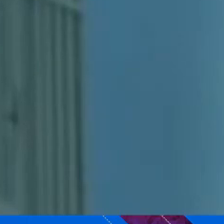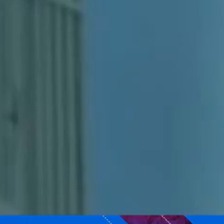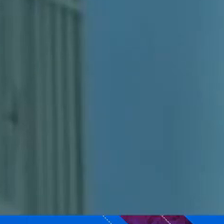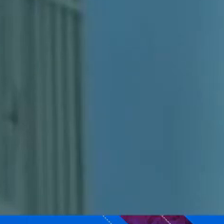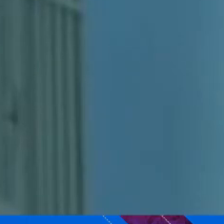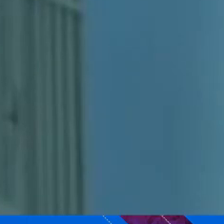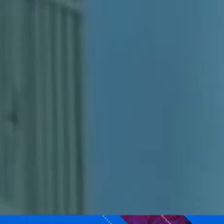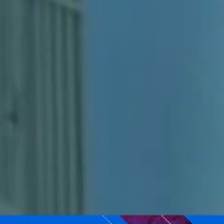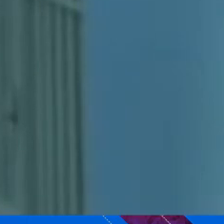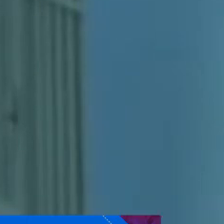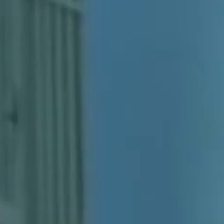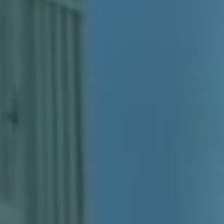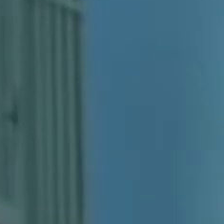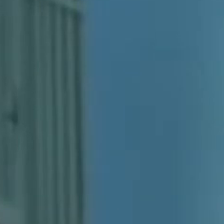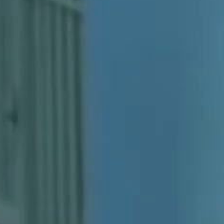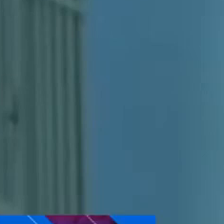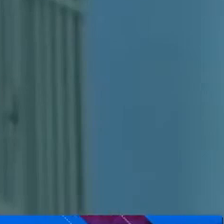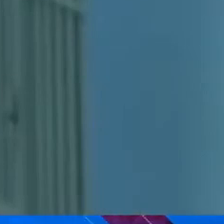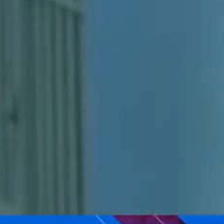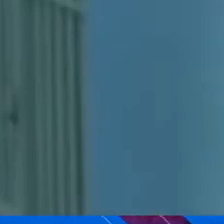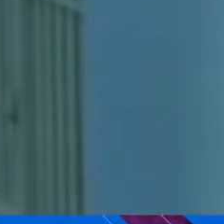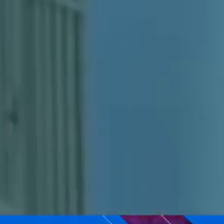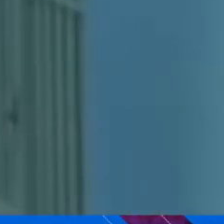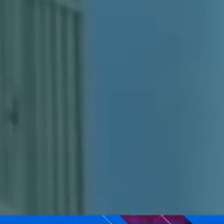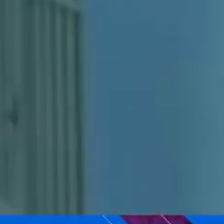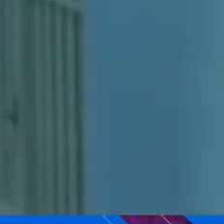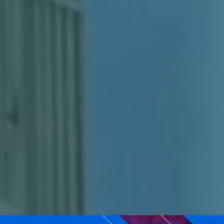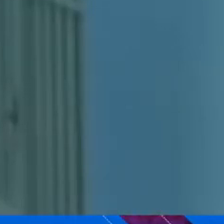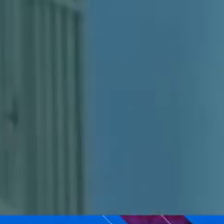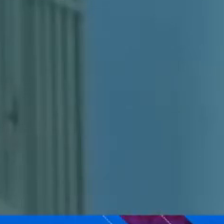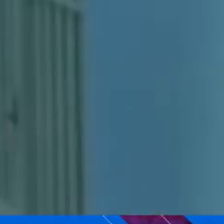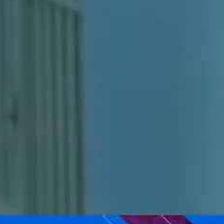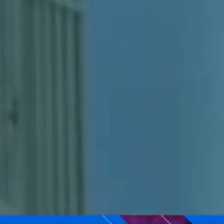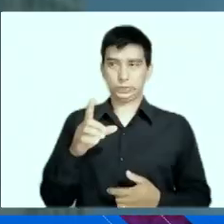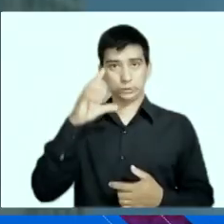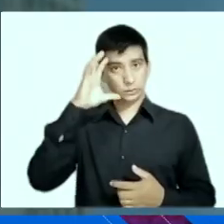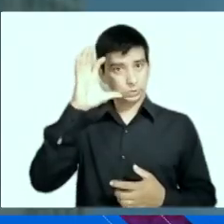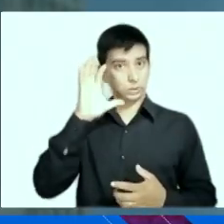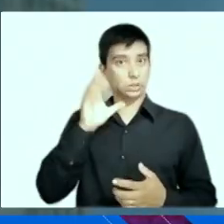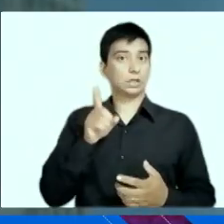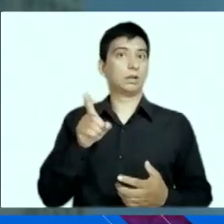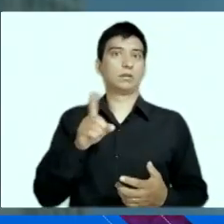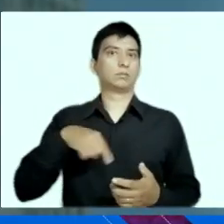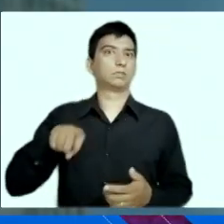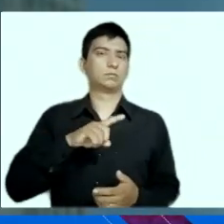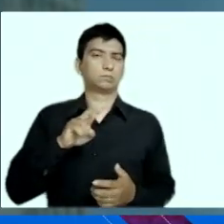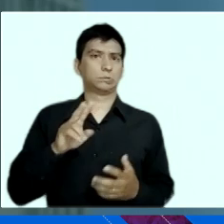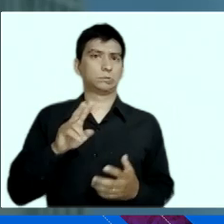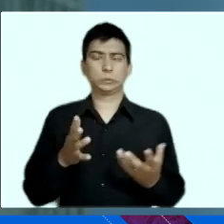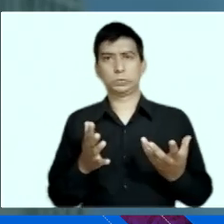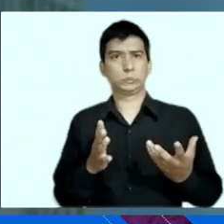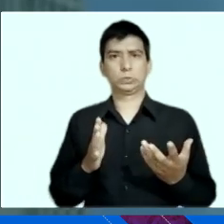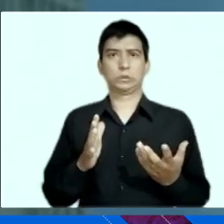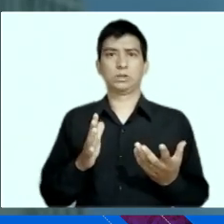así Adolfo Trote recordaba esa noticia que nos dejaba a todos espantados prácticamente, porque fue abandonar el